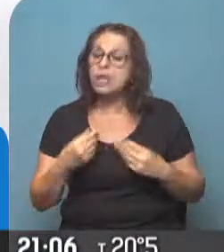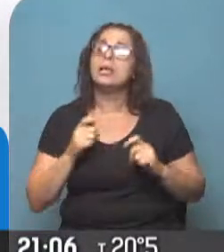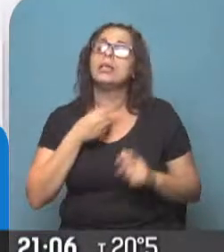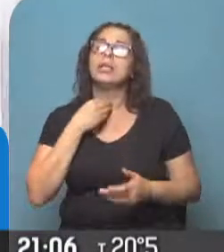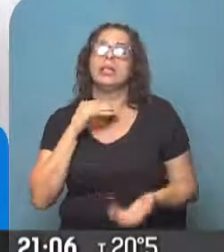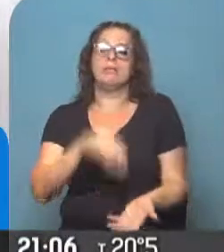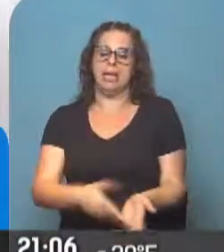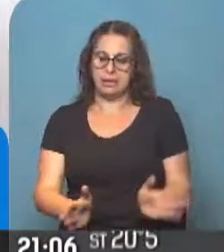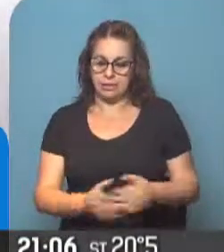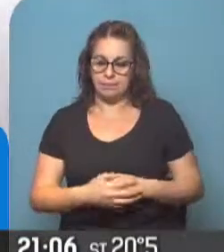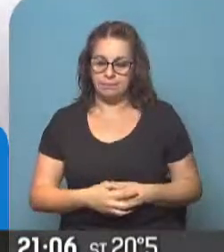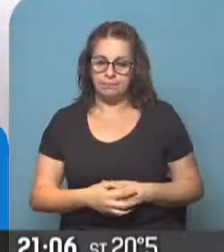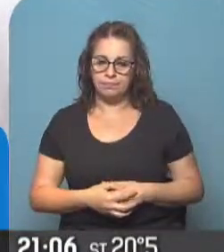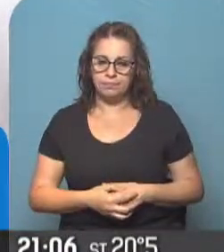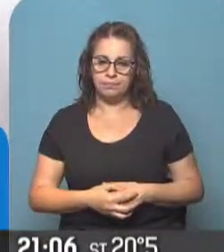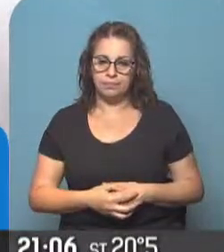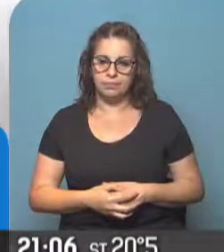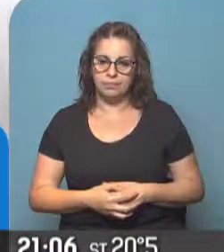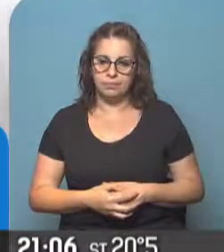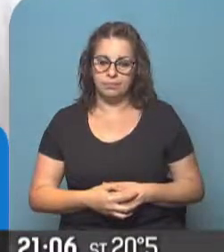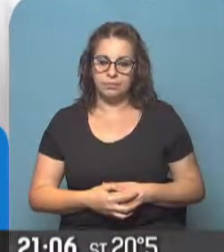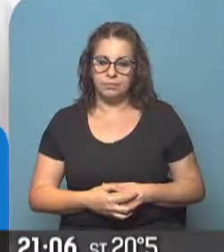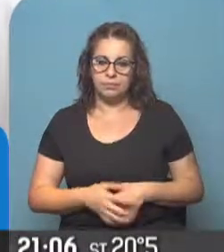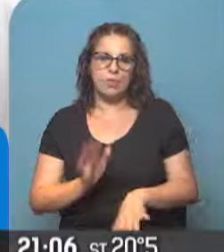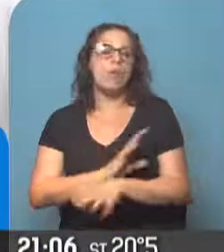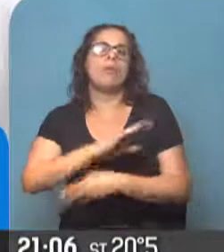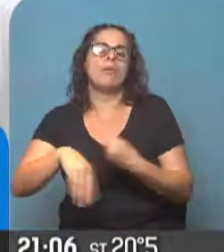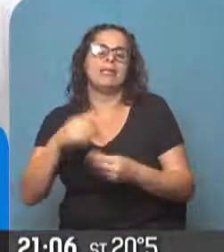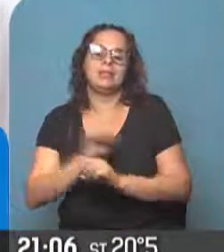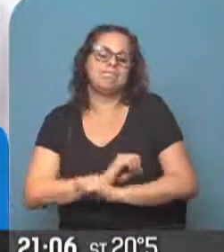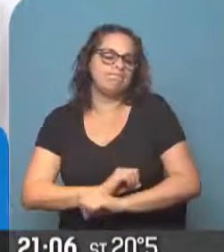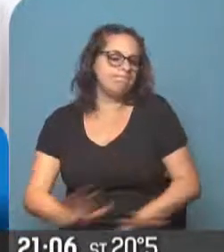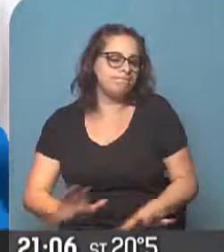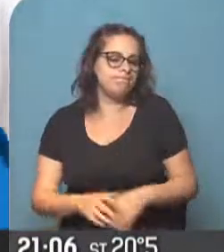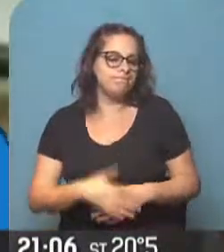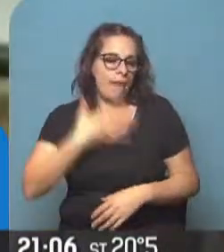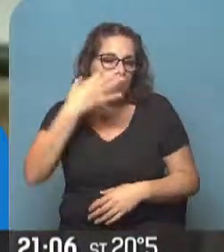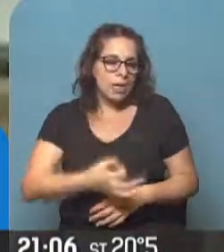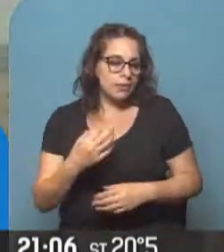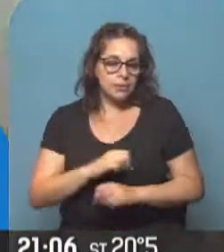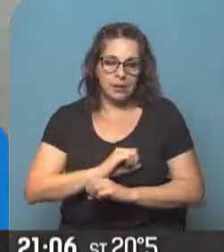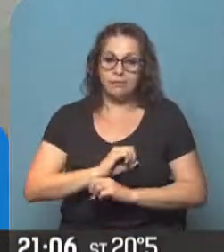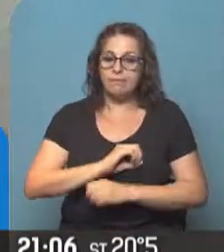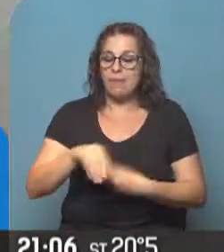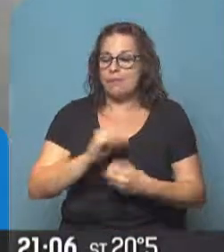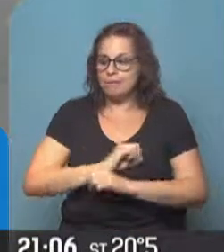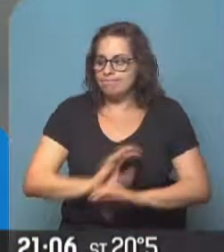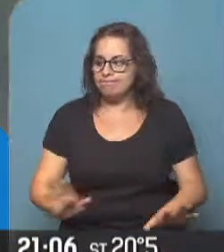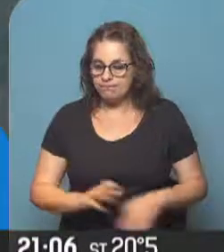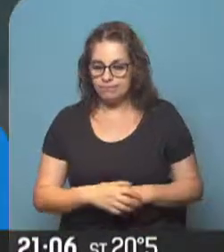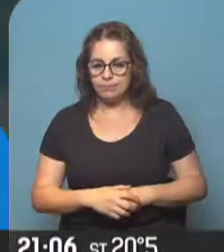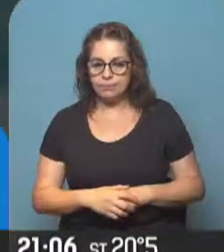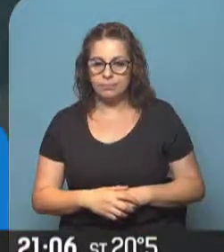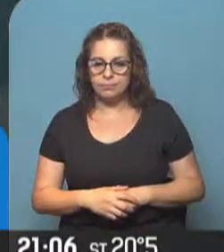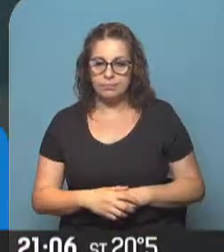digamos, de revocar esto, ¿no? O sea, como familia estamos destruidos. Sinceramente, estamos destruidos.